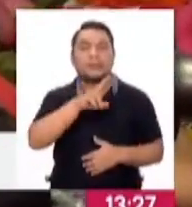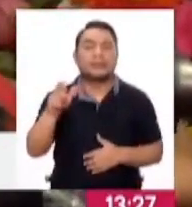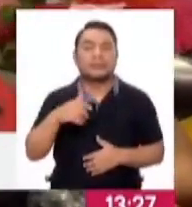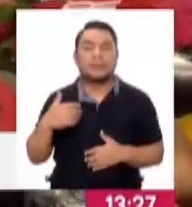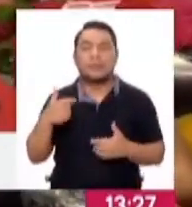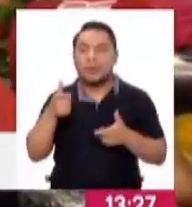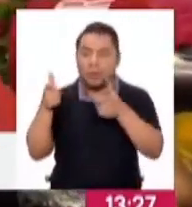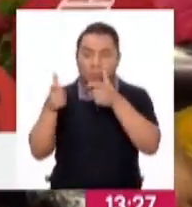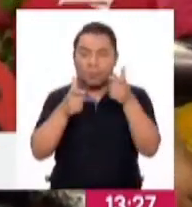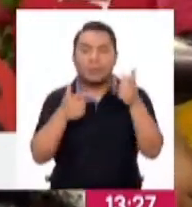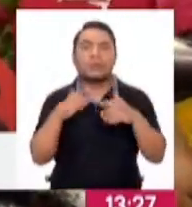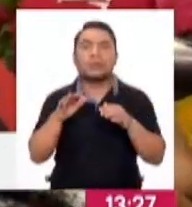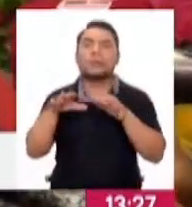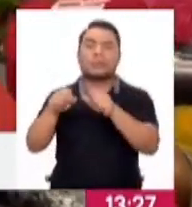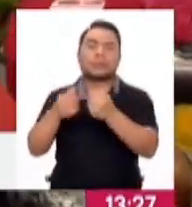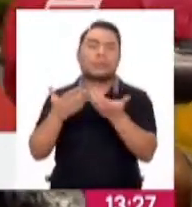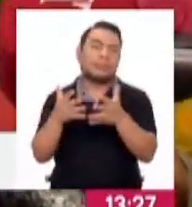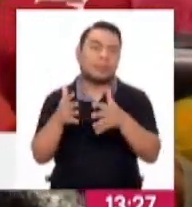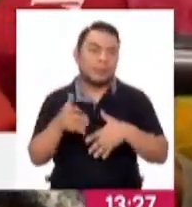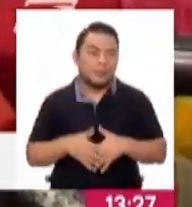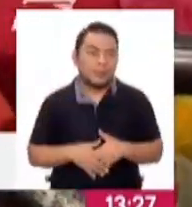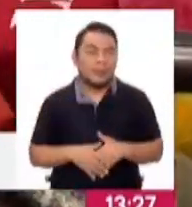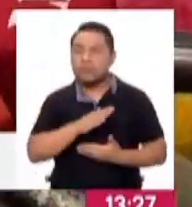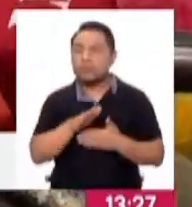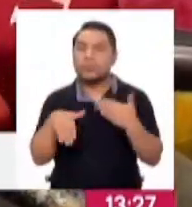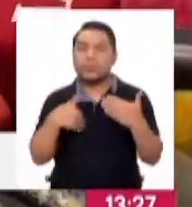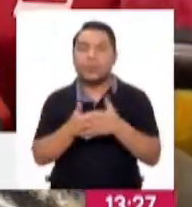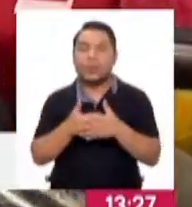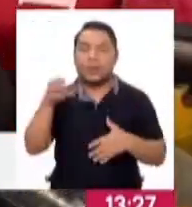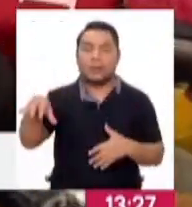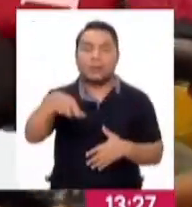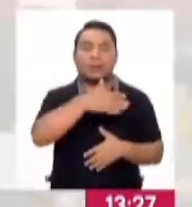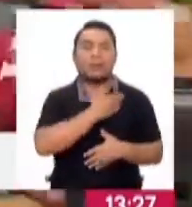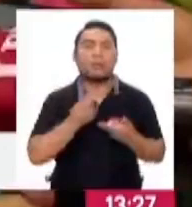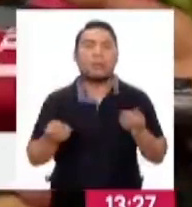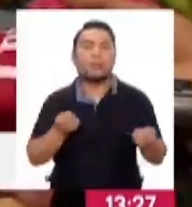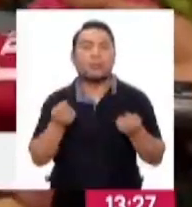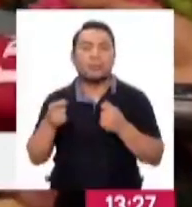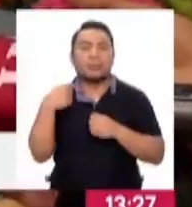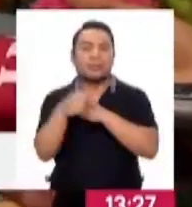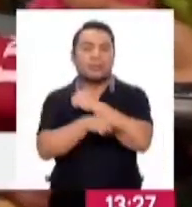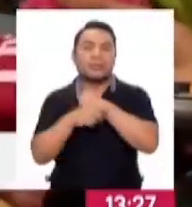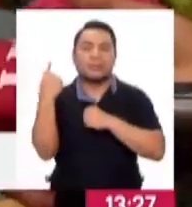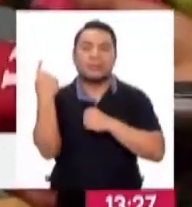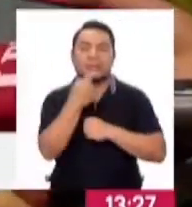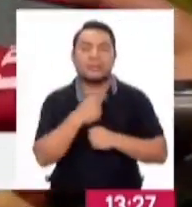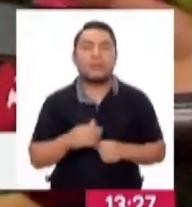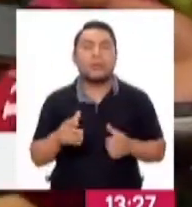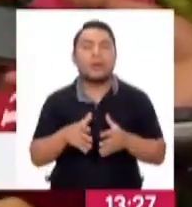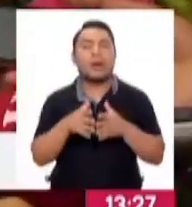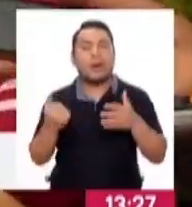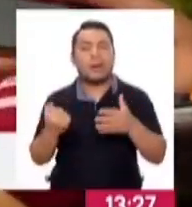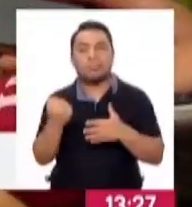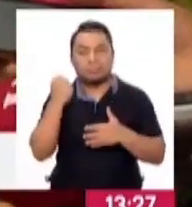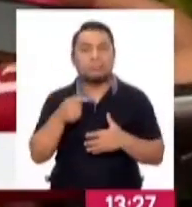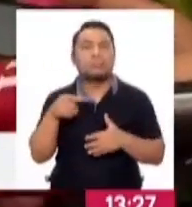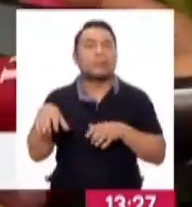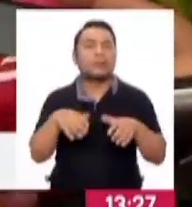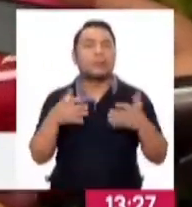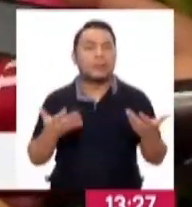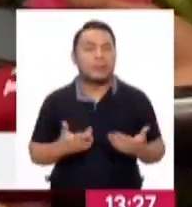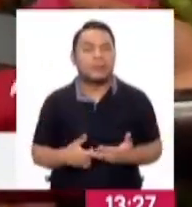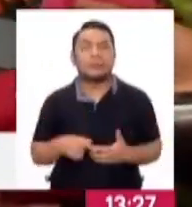auditores y vamos a intervenir prácticamente todas las entidades del gobierno nacional. Otro gran mega operativo que vamos a desarrollar es el tema